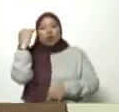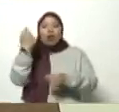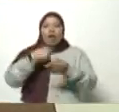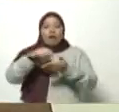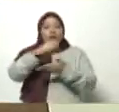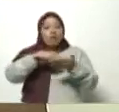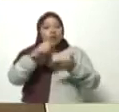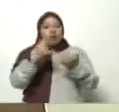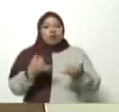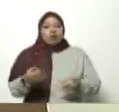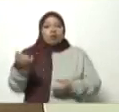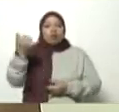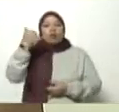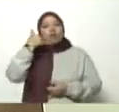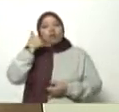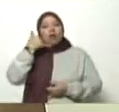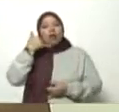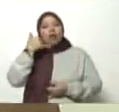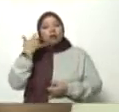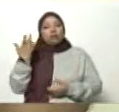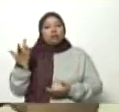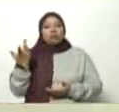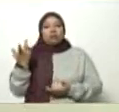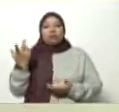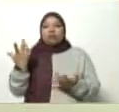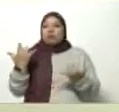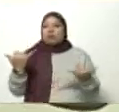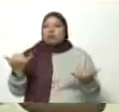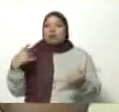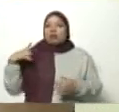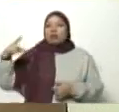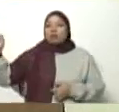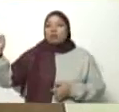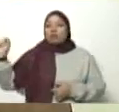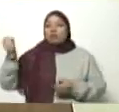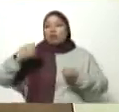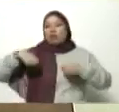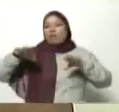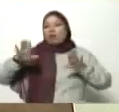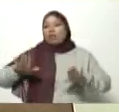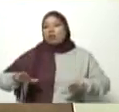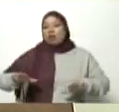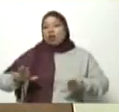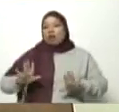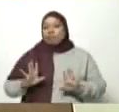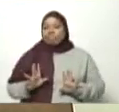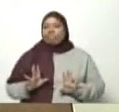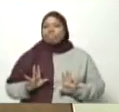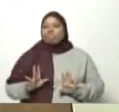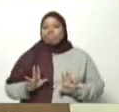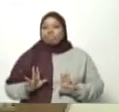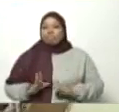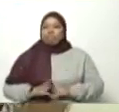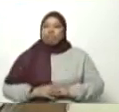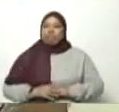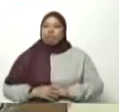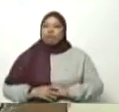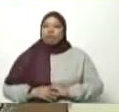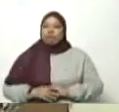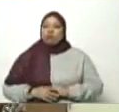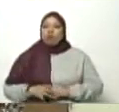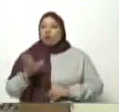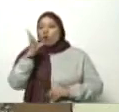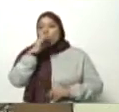firmar, una llamada telefónica, ya no, y se fueron, y abandonaron el escenario. No tienen